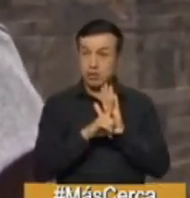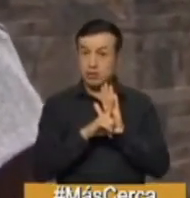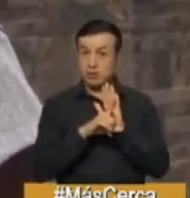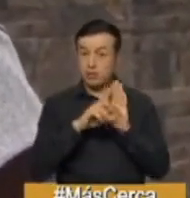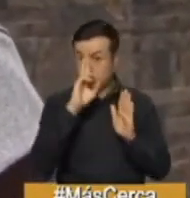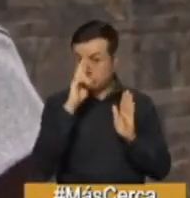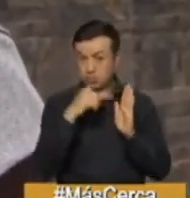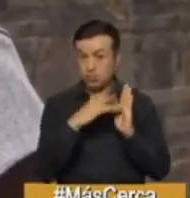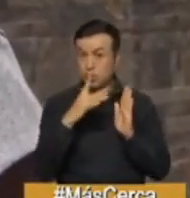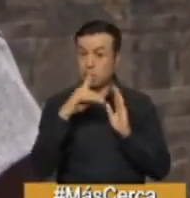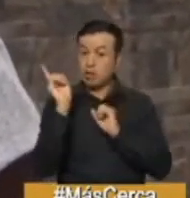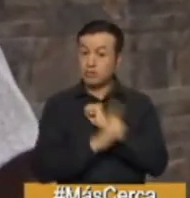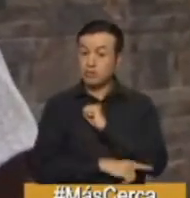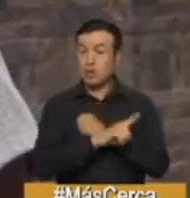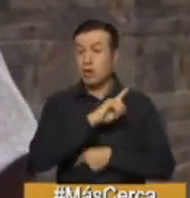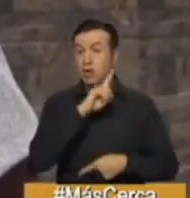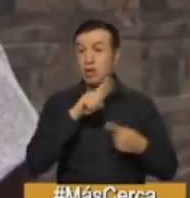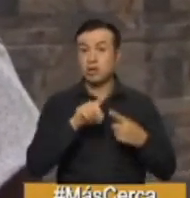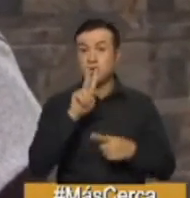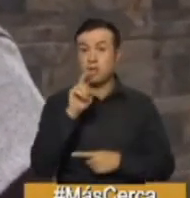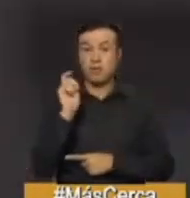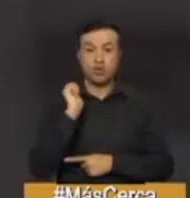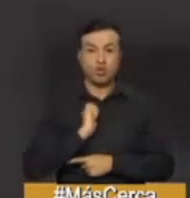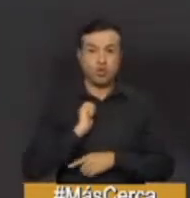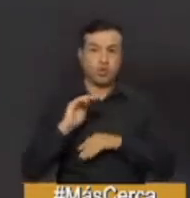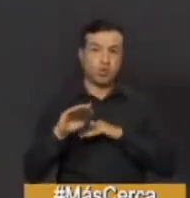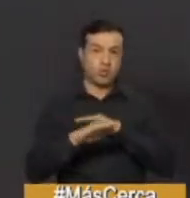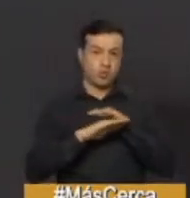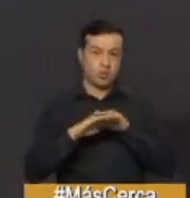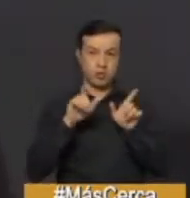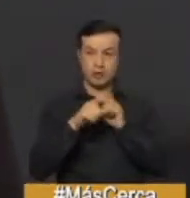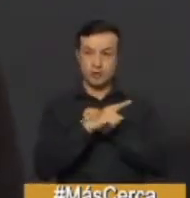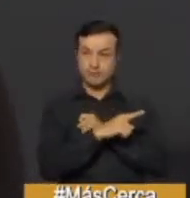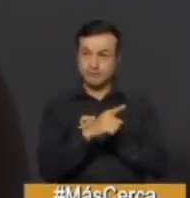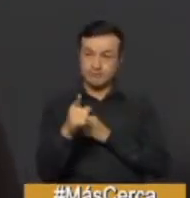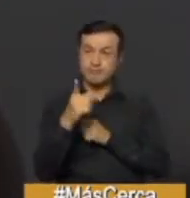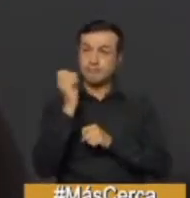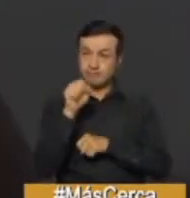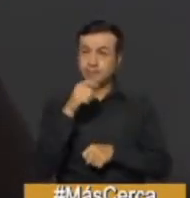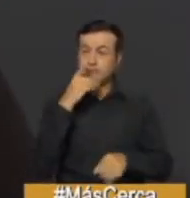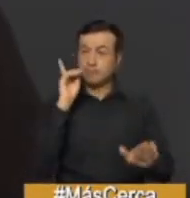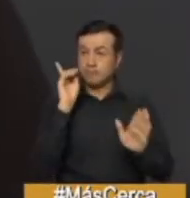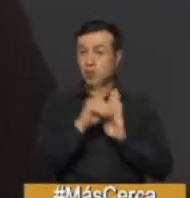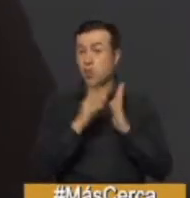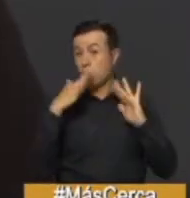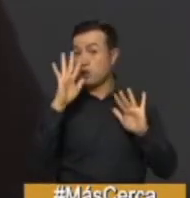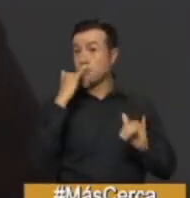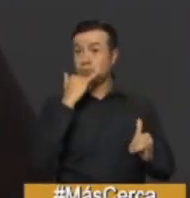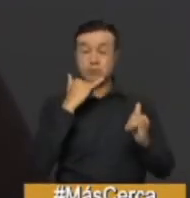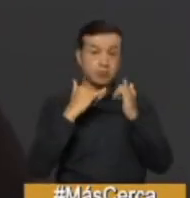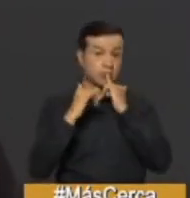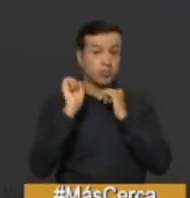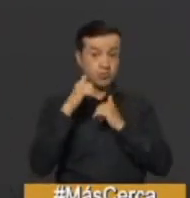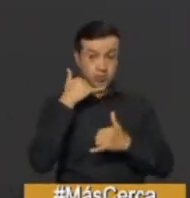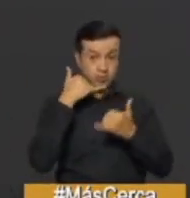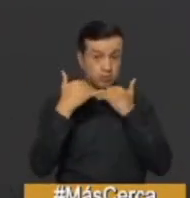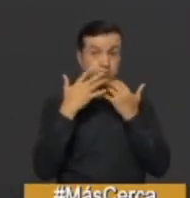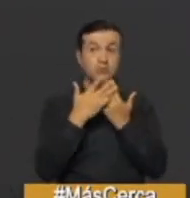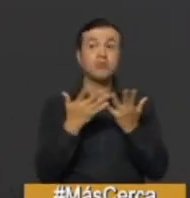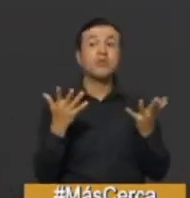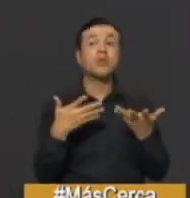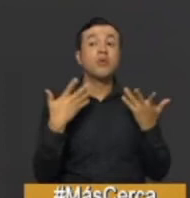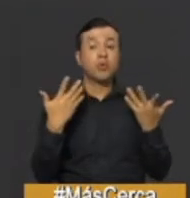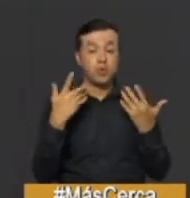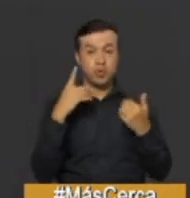violentando puede llegar hasta 20 remuneraciones los ciudadanos pueden denunciar cualquier irregularidad en sus empresas a